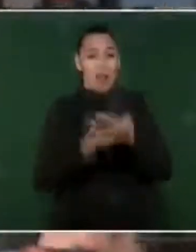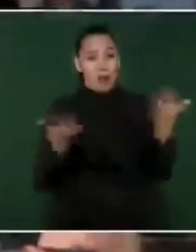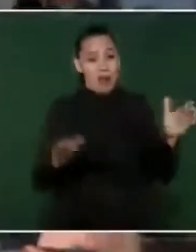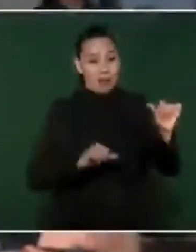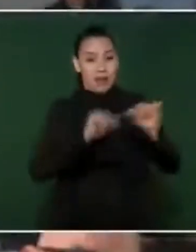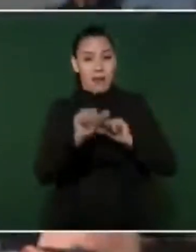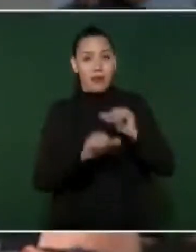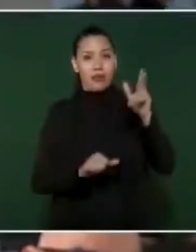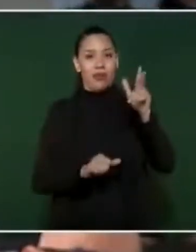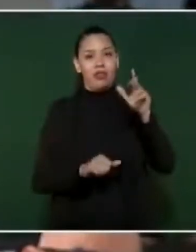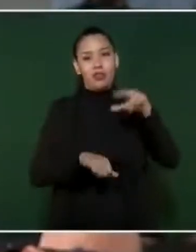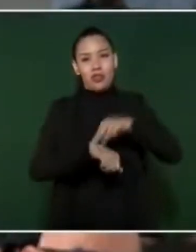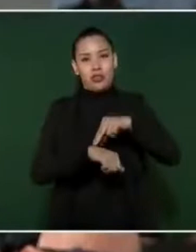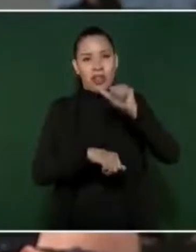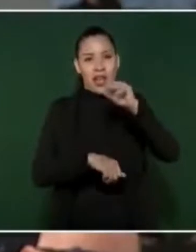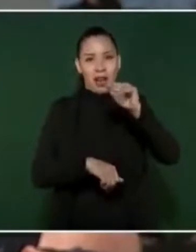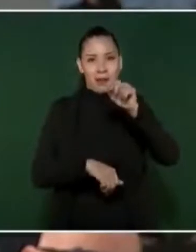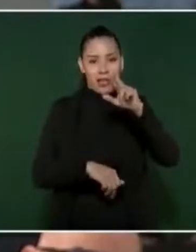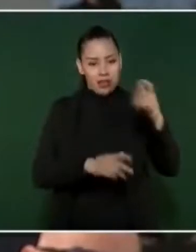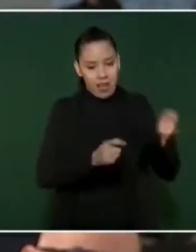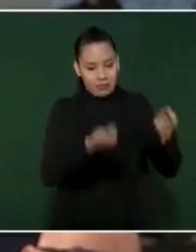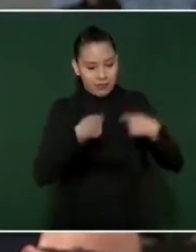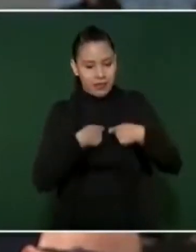lo que está sucediendo en